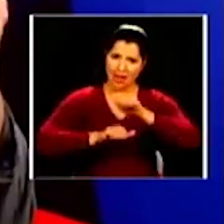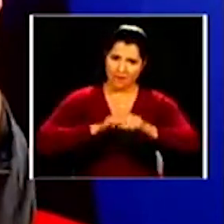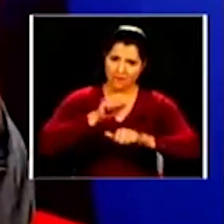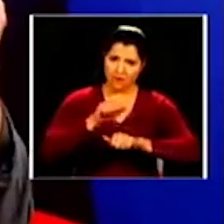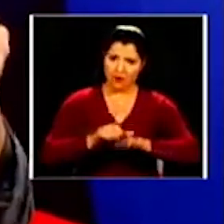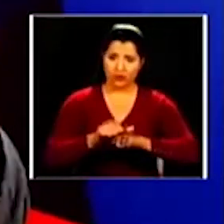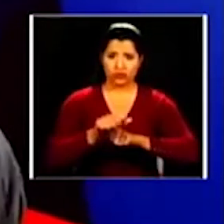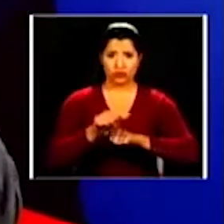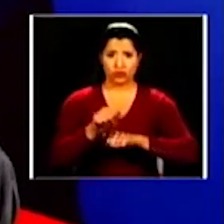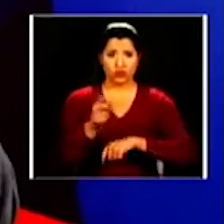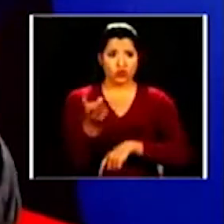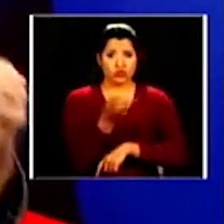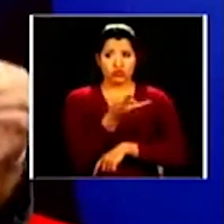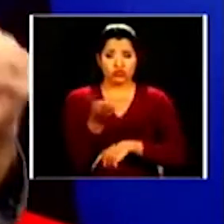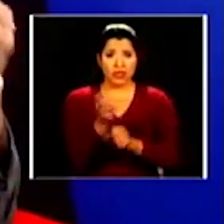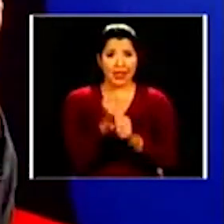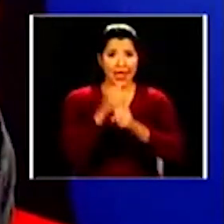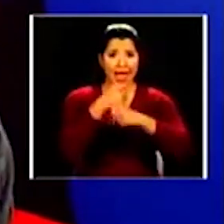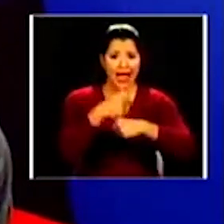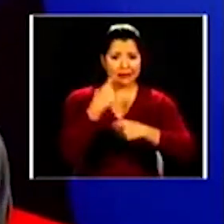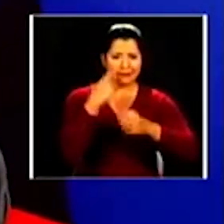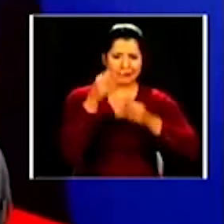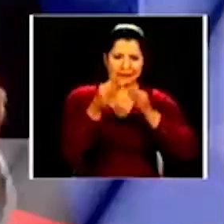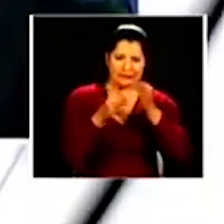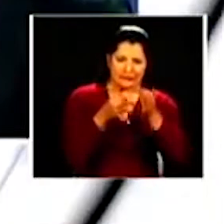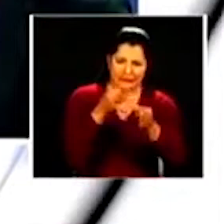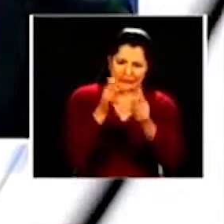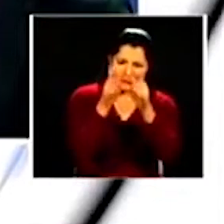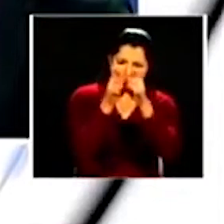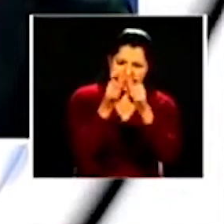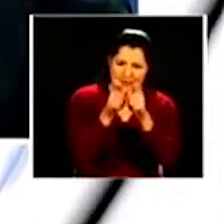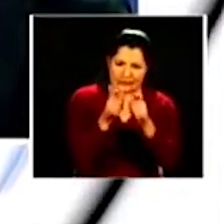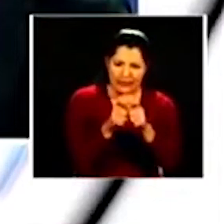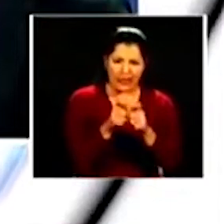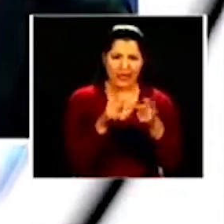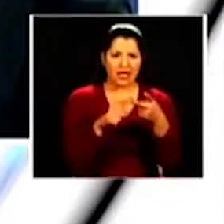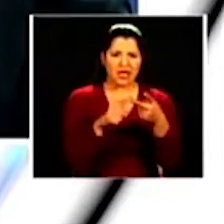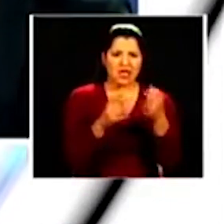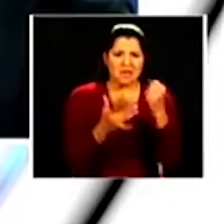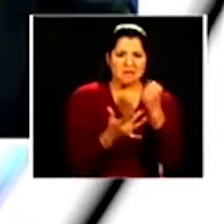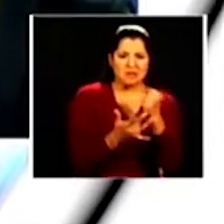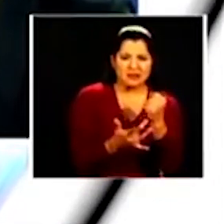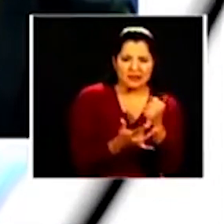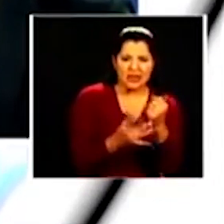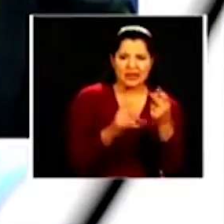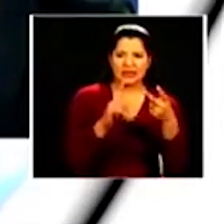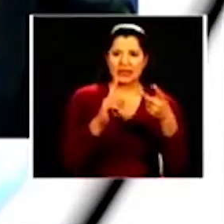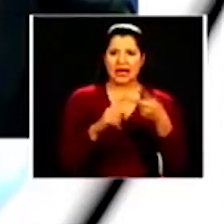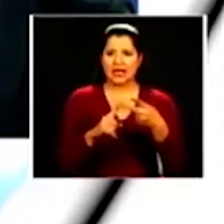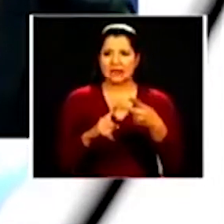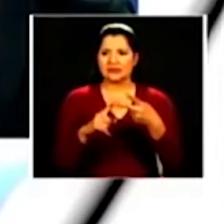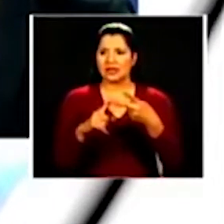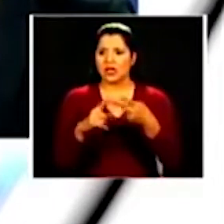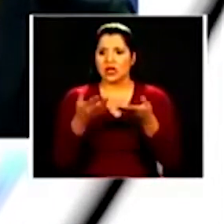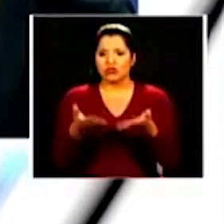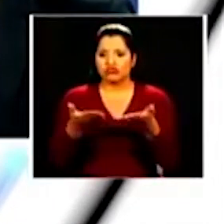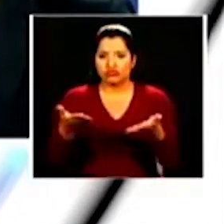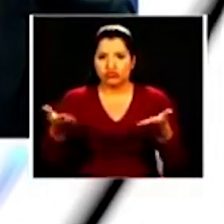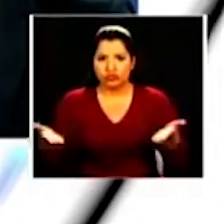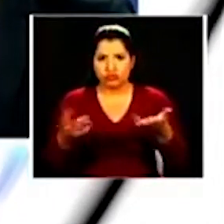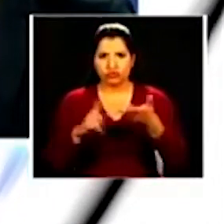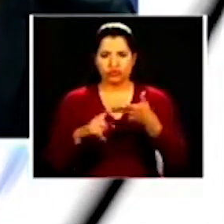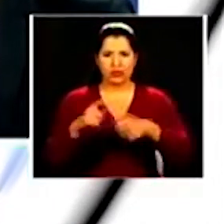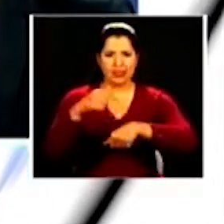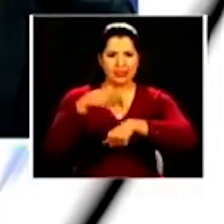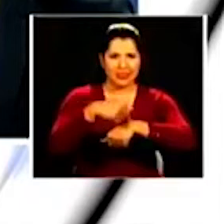para detallar en mecanismos, en recursos, en plazos, en ideas